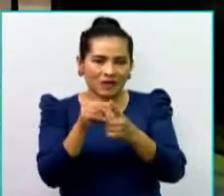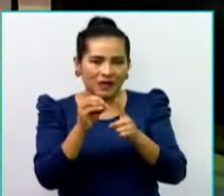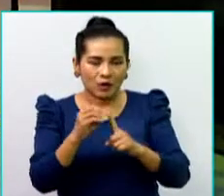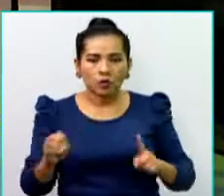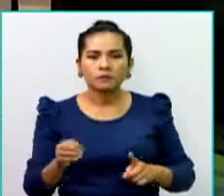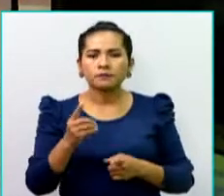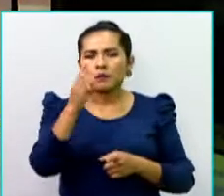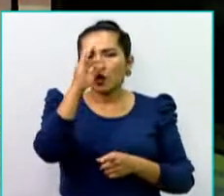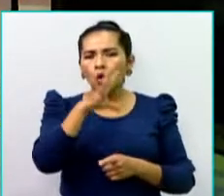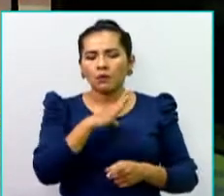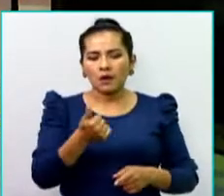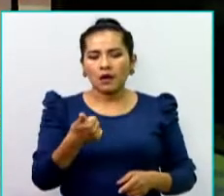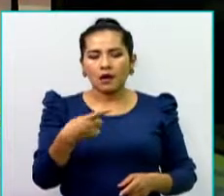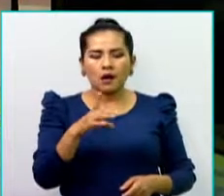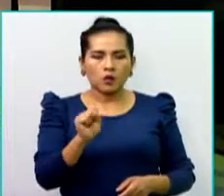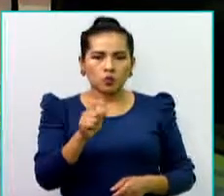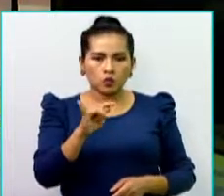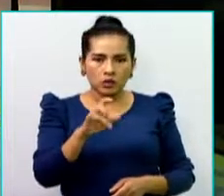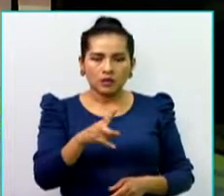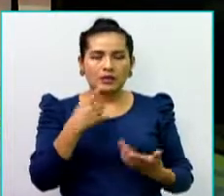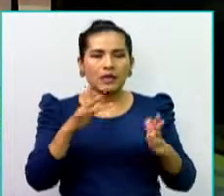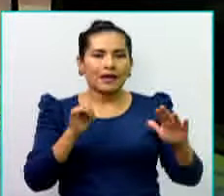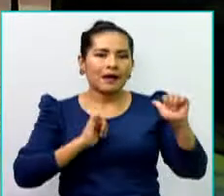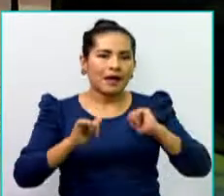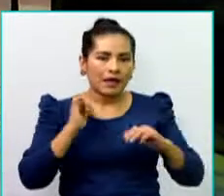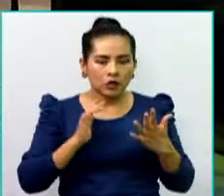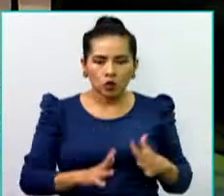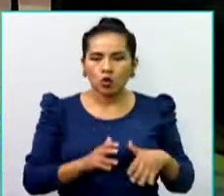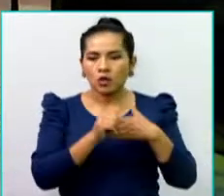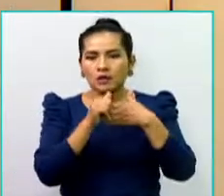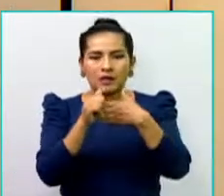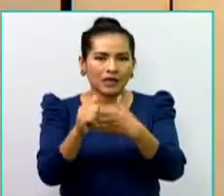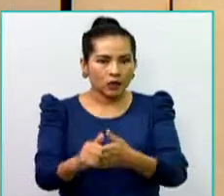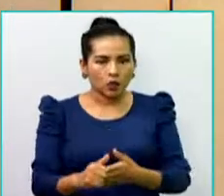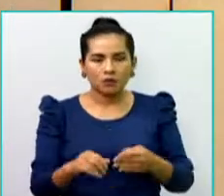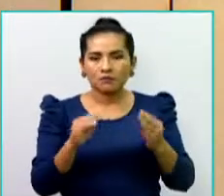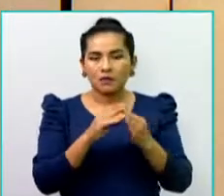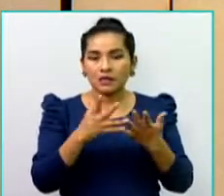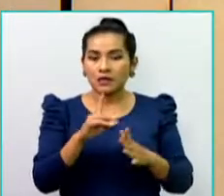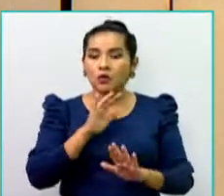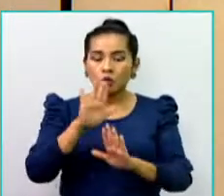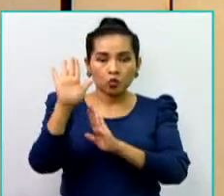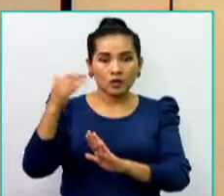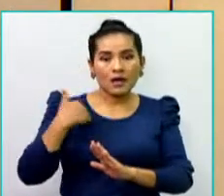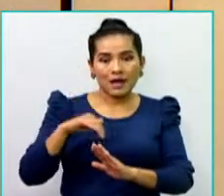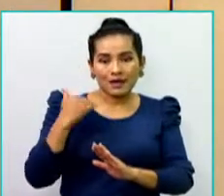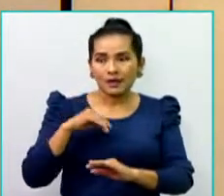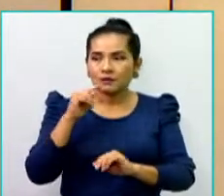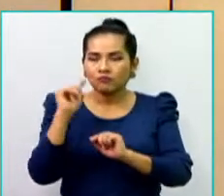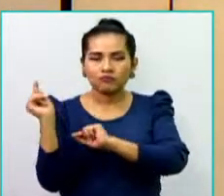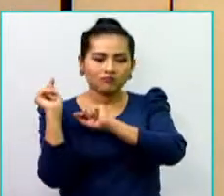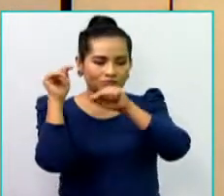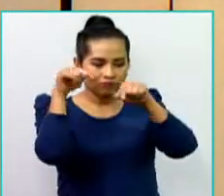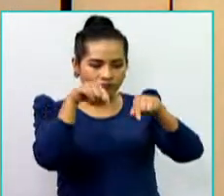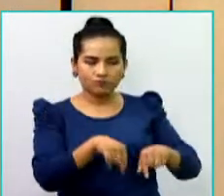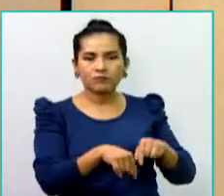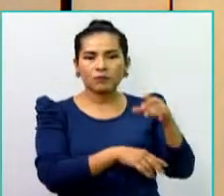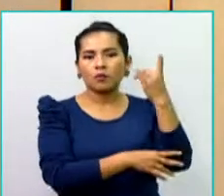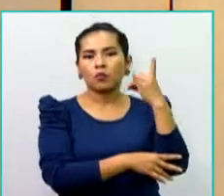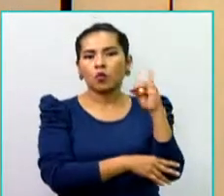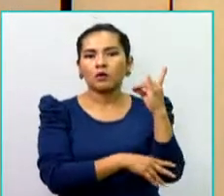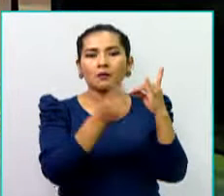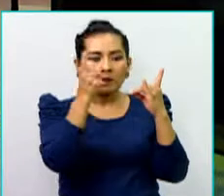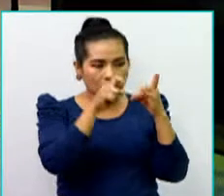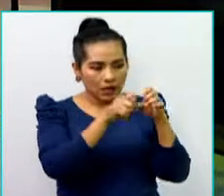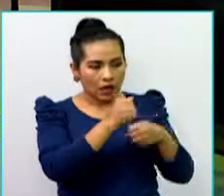un dramaturgo, actor, director argentino que ha llegado exclusivamente hacia nuestro país justamente para